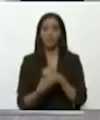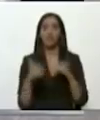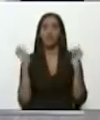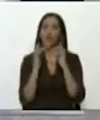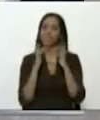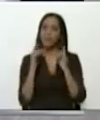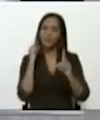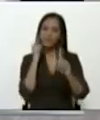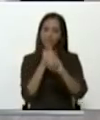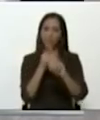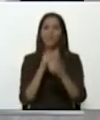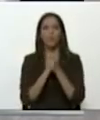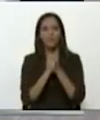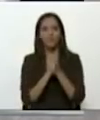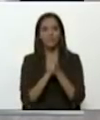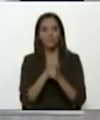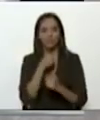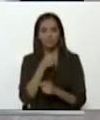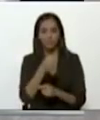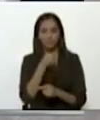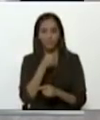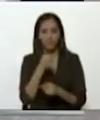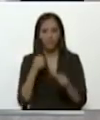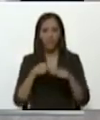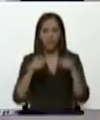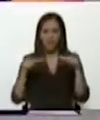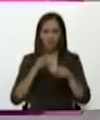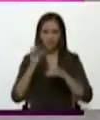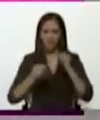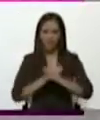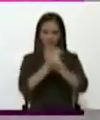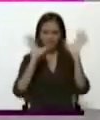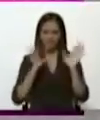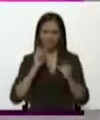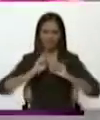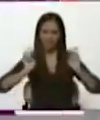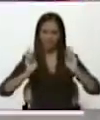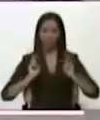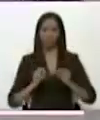directo con mi compañera Erika Ortega Sanoja para ampliar el tema.